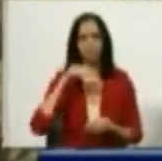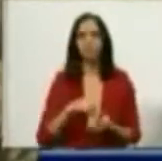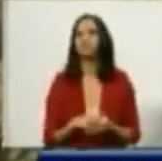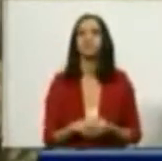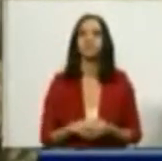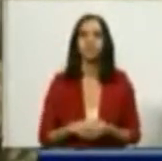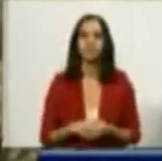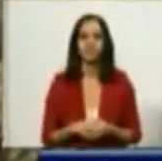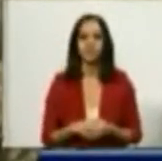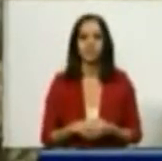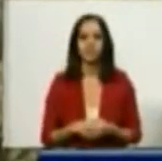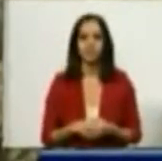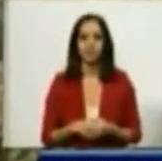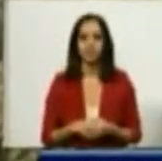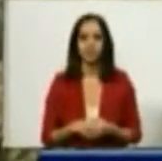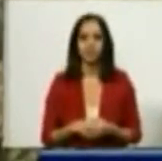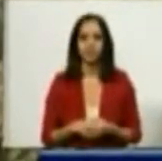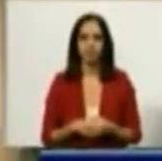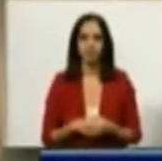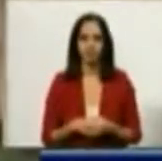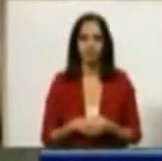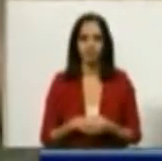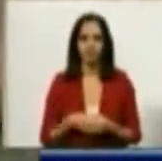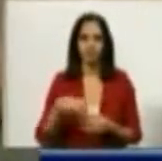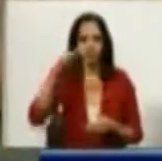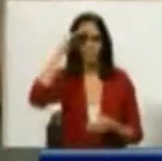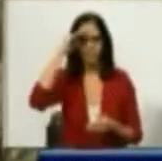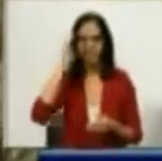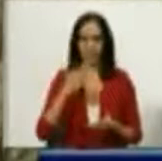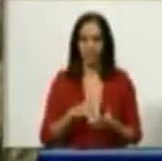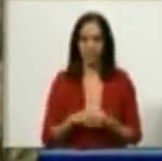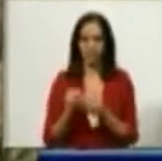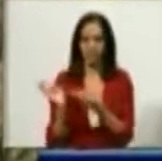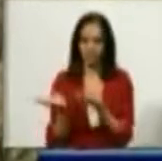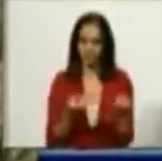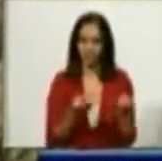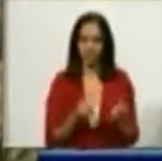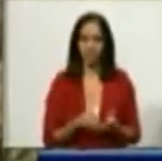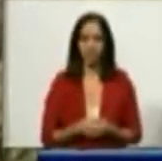mayor Andrade Rodríguez Luis a patria sigue